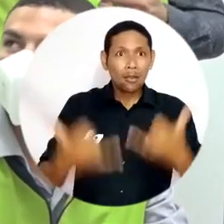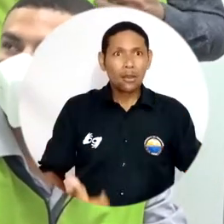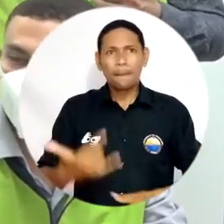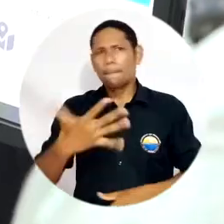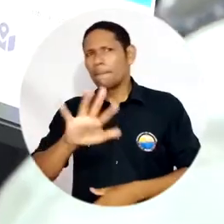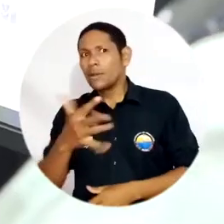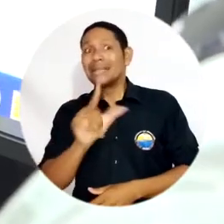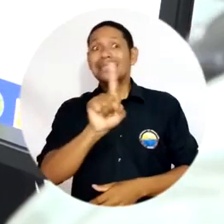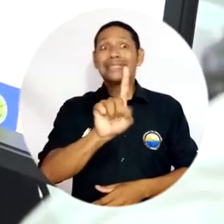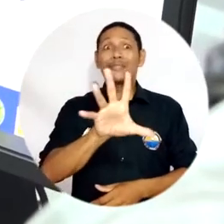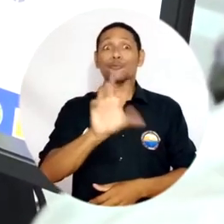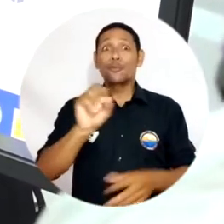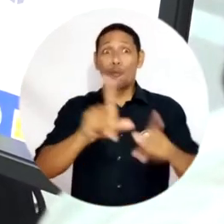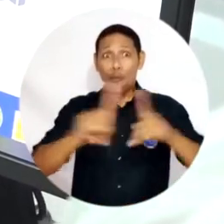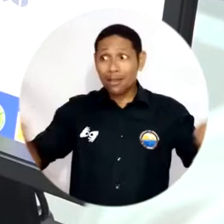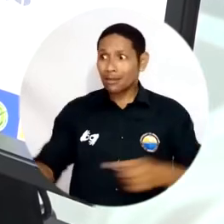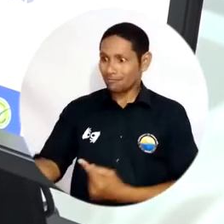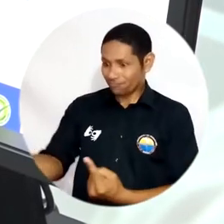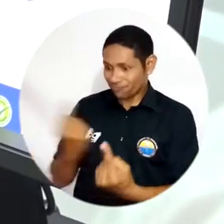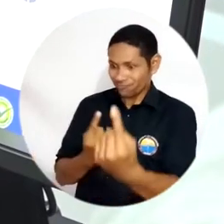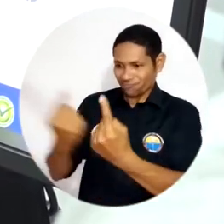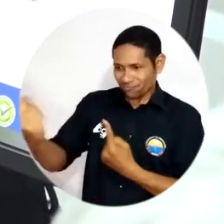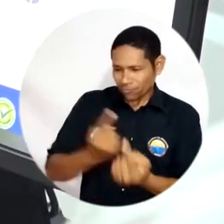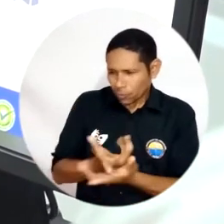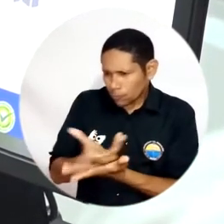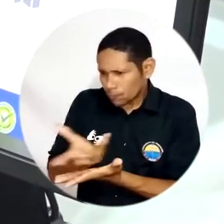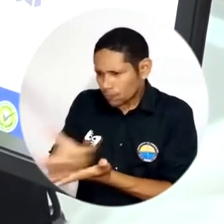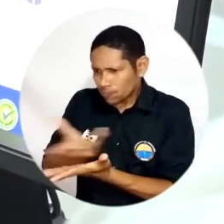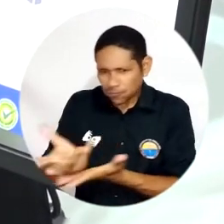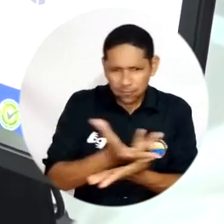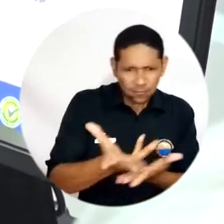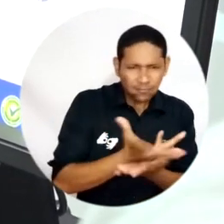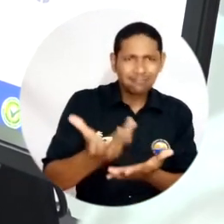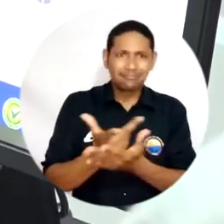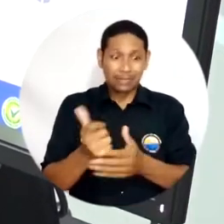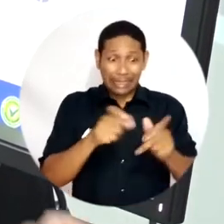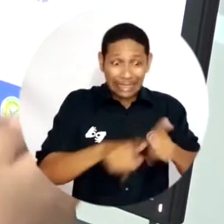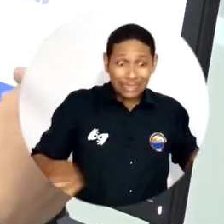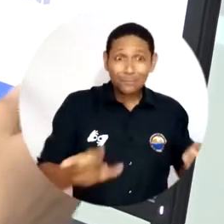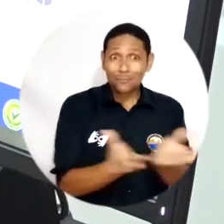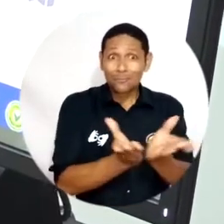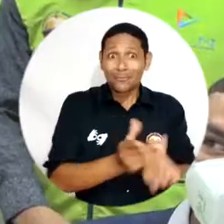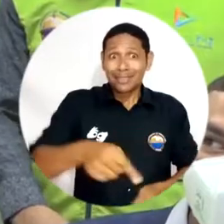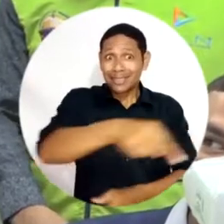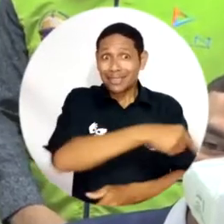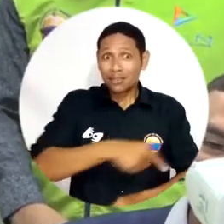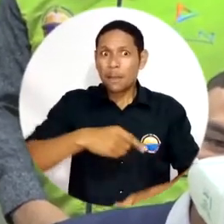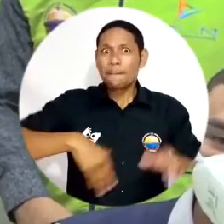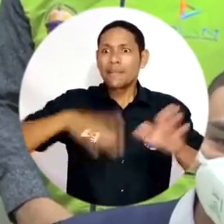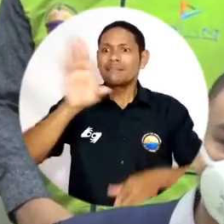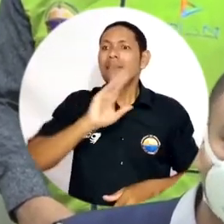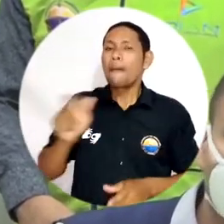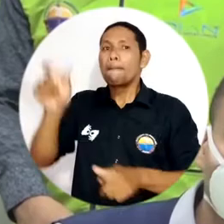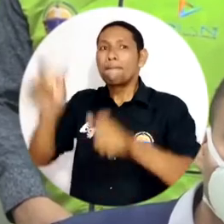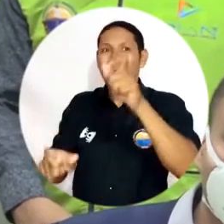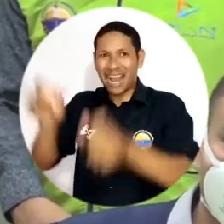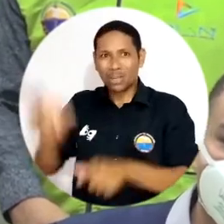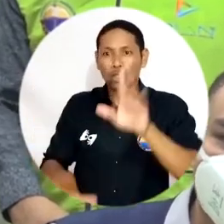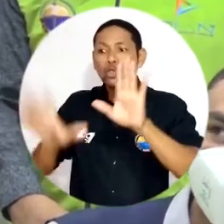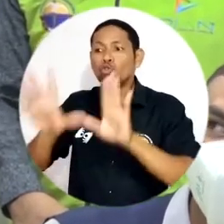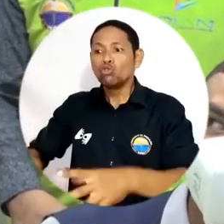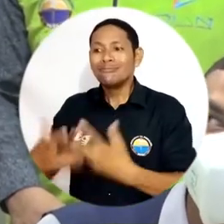de 150 asesorías brindadas por los estudiantes, de las cuales el 90% fueron a personas naturales y